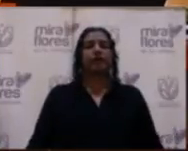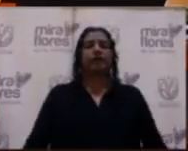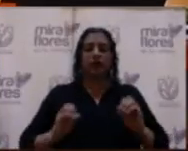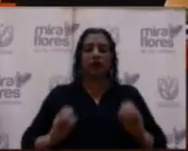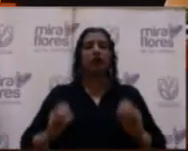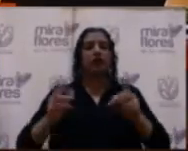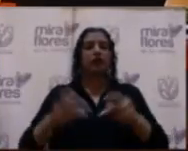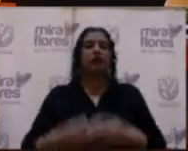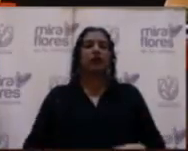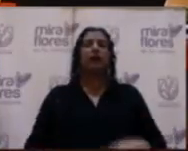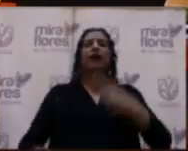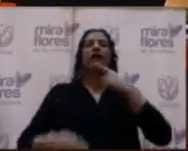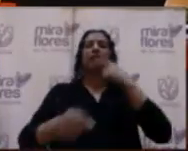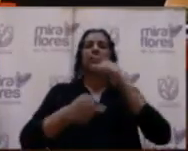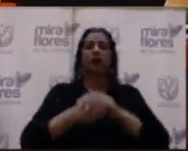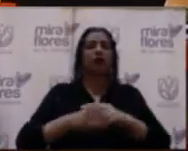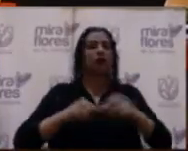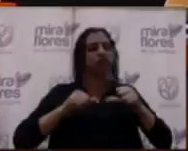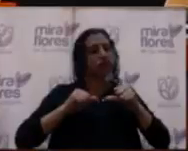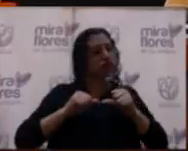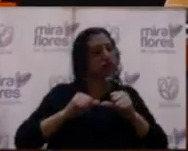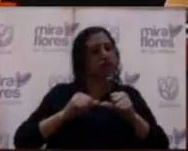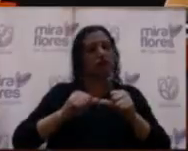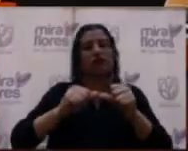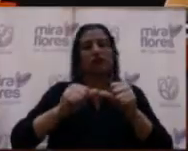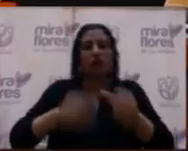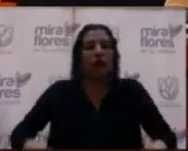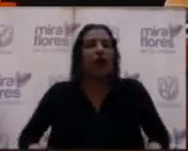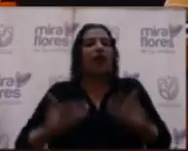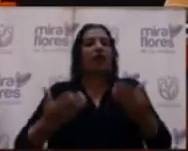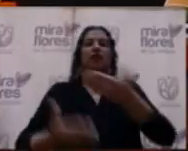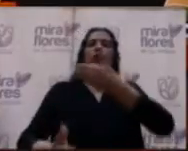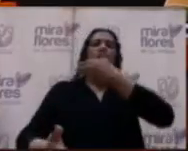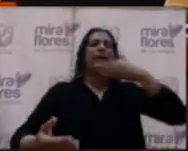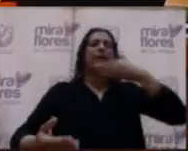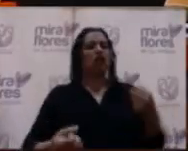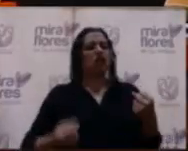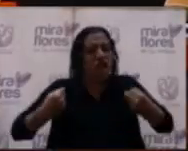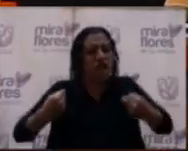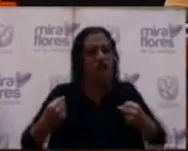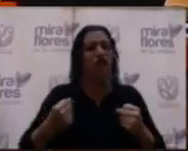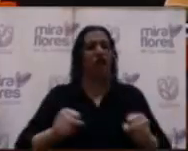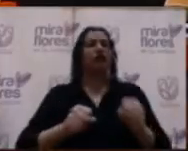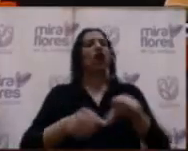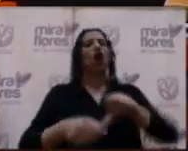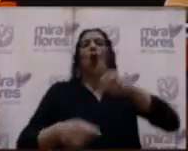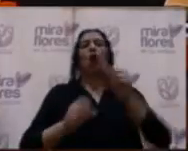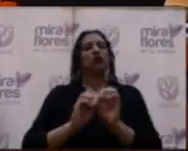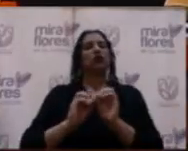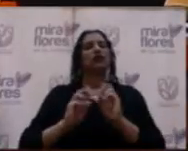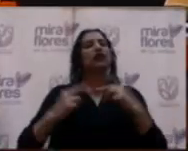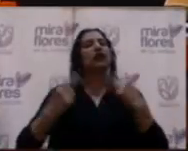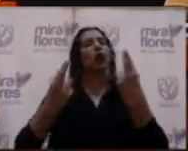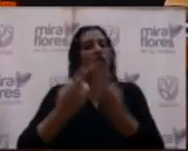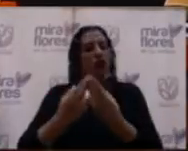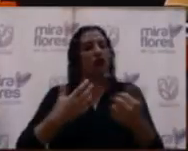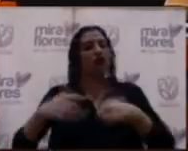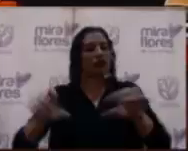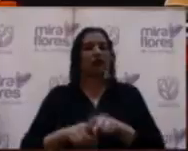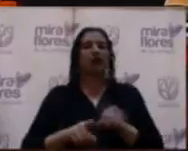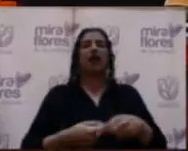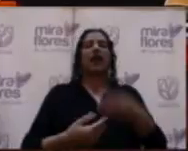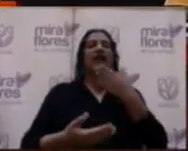la oportunidad para comprometerlo a continuar brindando el mejor de los esfuerzos en similares eventos en el futuro.